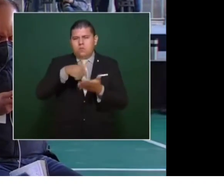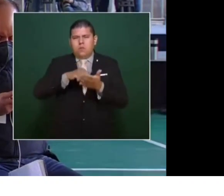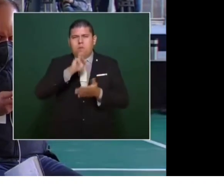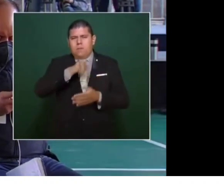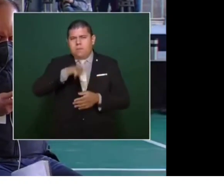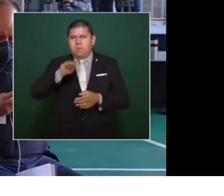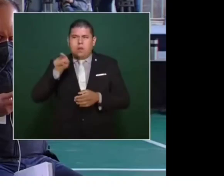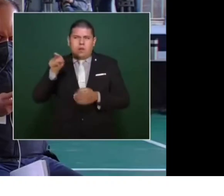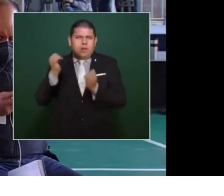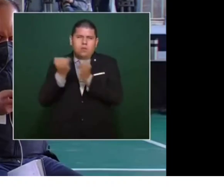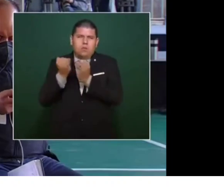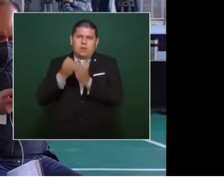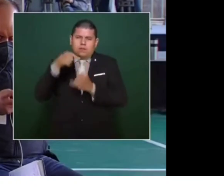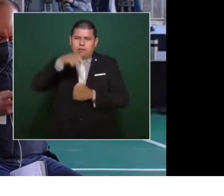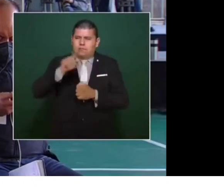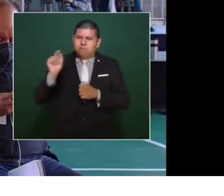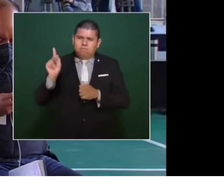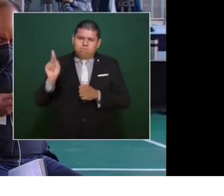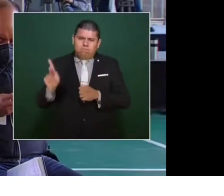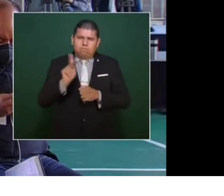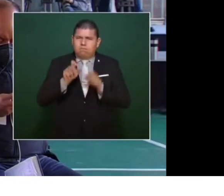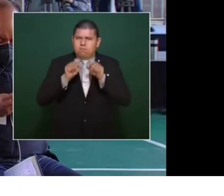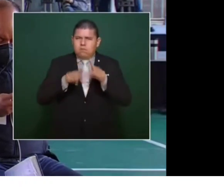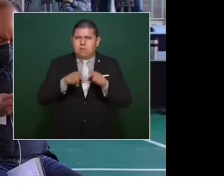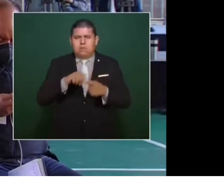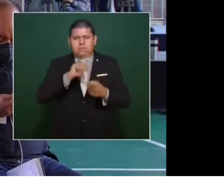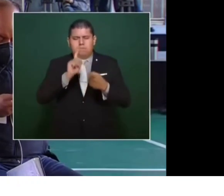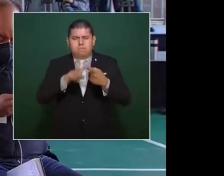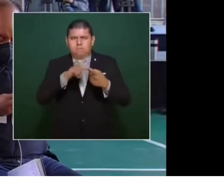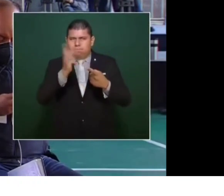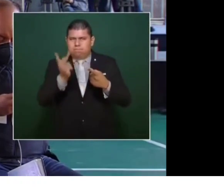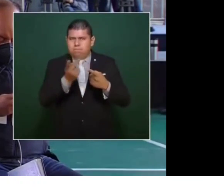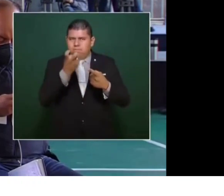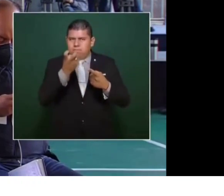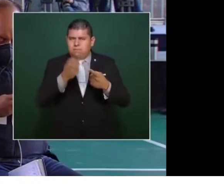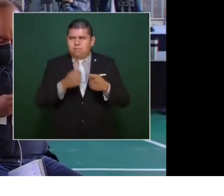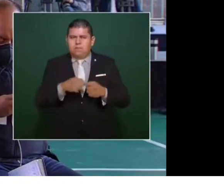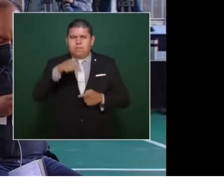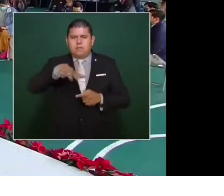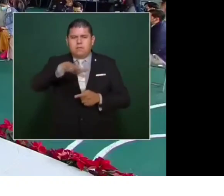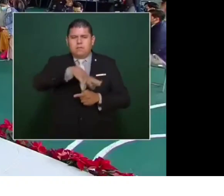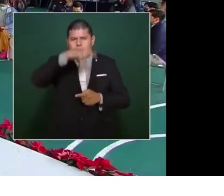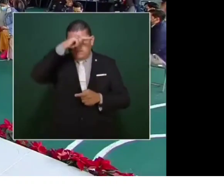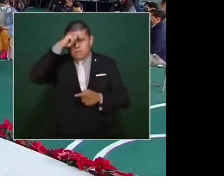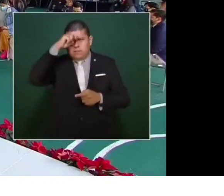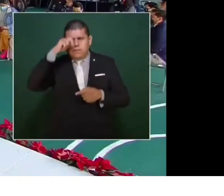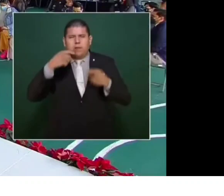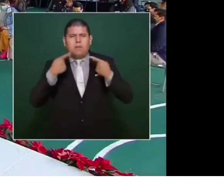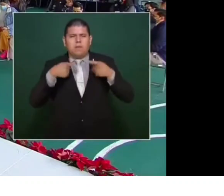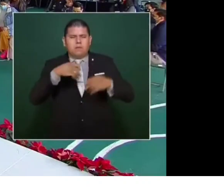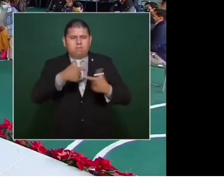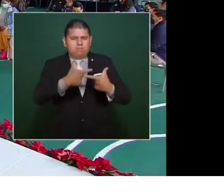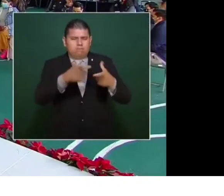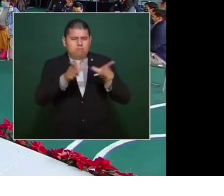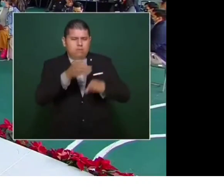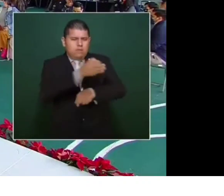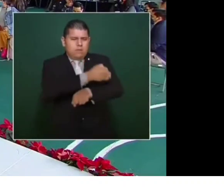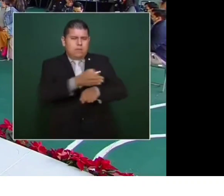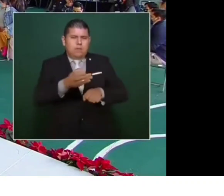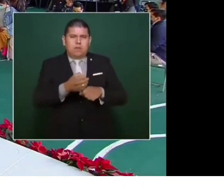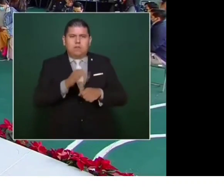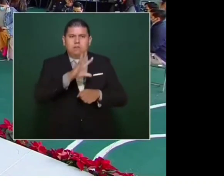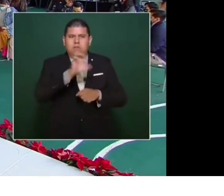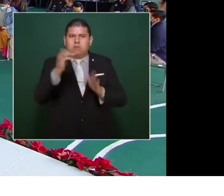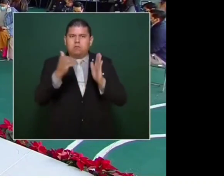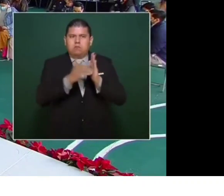semana pasada. Esa es la pregunta primera, si se pudiera considerar a Nayarit para todas estas familias. Nayarit tiene casi